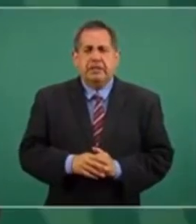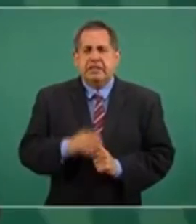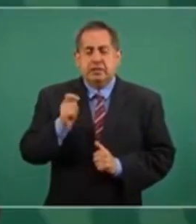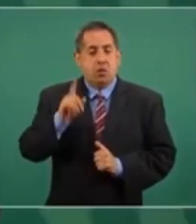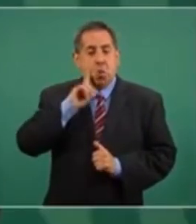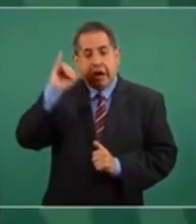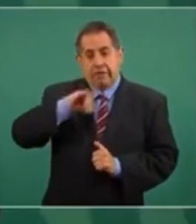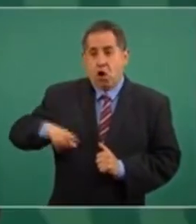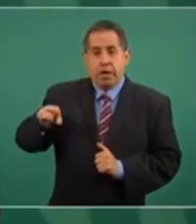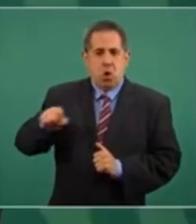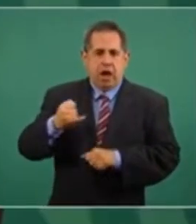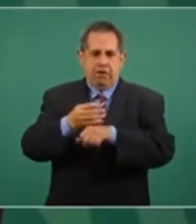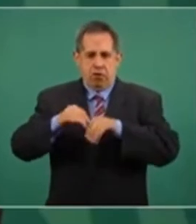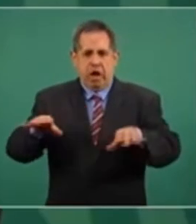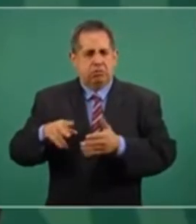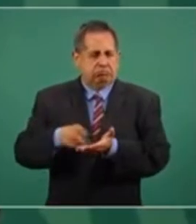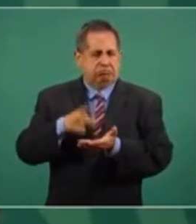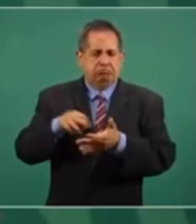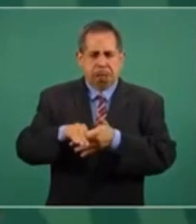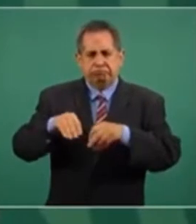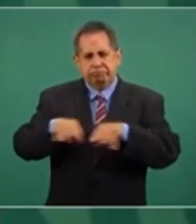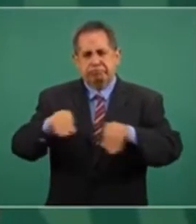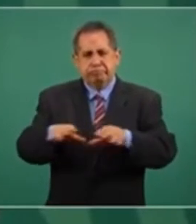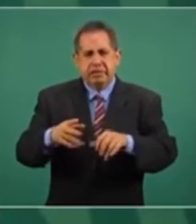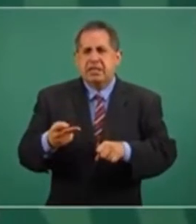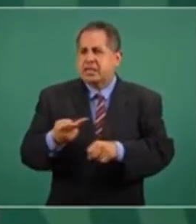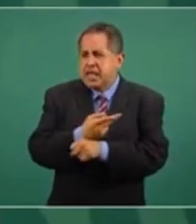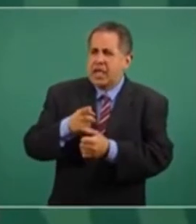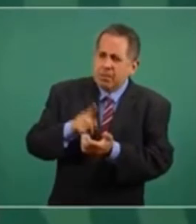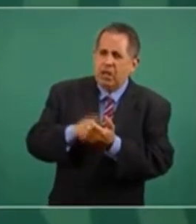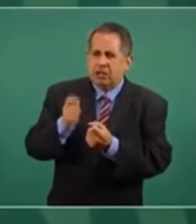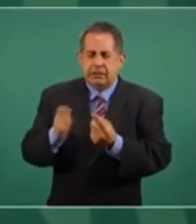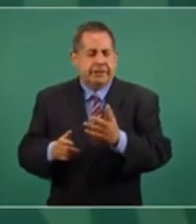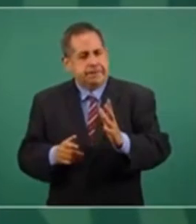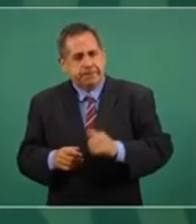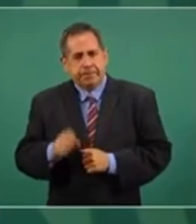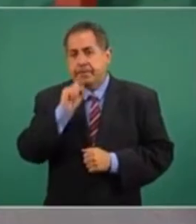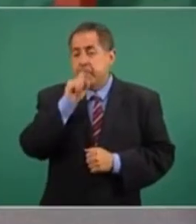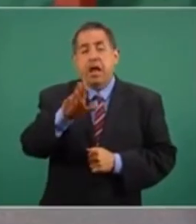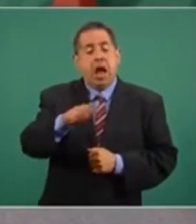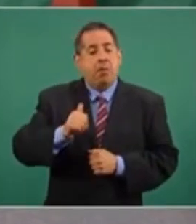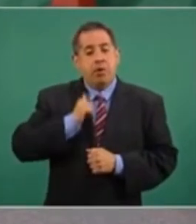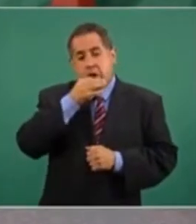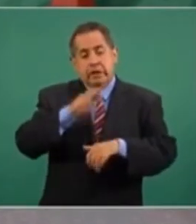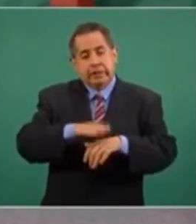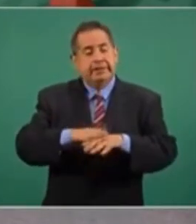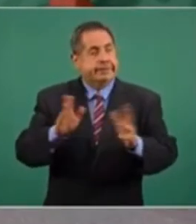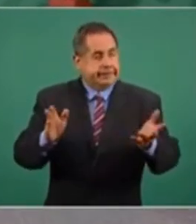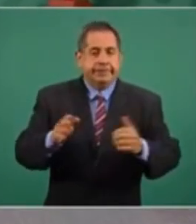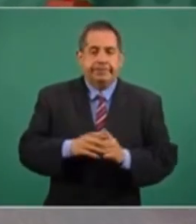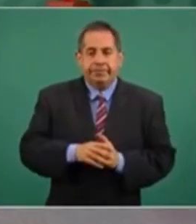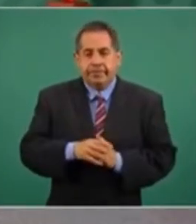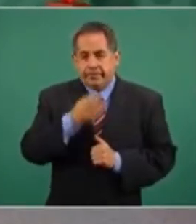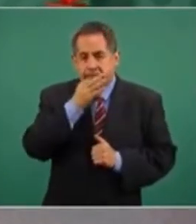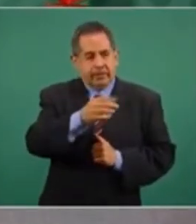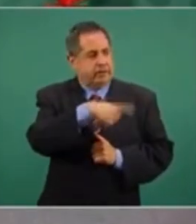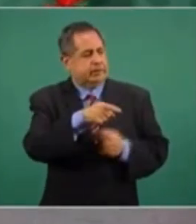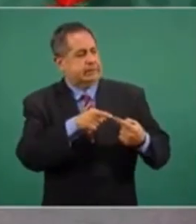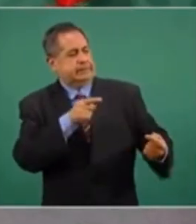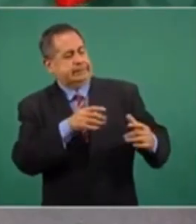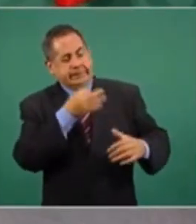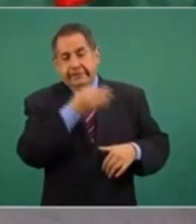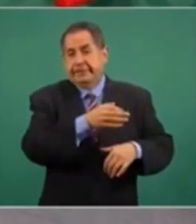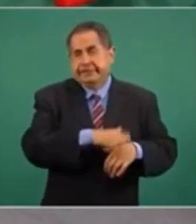La jefa de gobierno va a informar constantemente cuáles fueron las causas. También aprovecho, ¿no?, para decir a nuestros